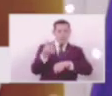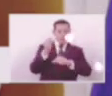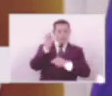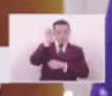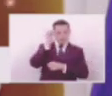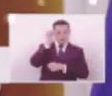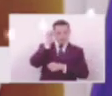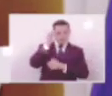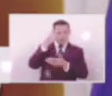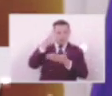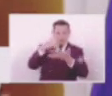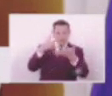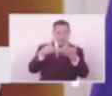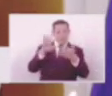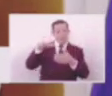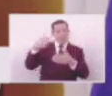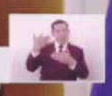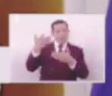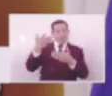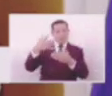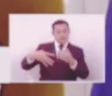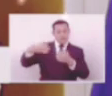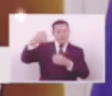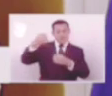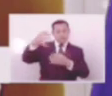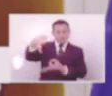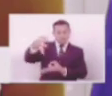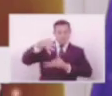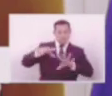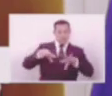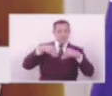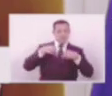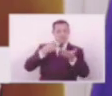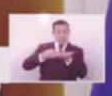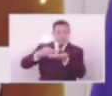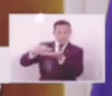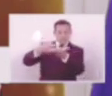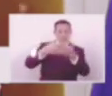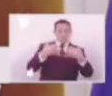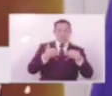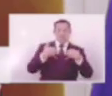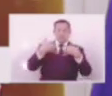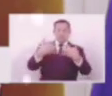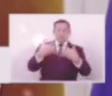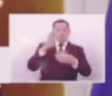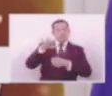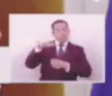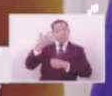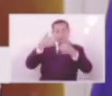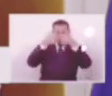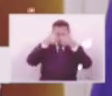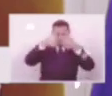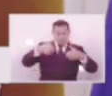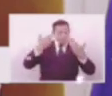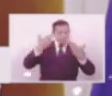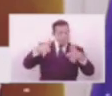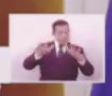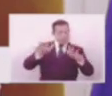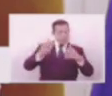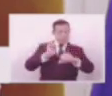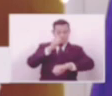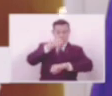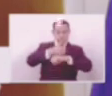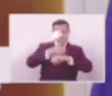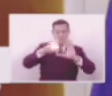que analicen para que dictaminen Y luego el receso la vamos a recibir vamos a discutirla en el pleno y luego de aprobada vamos a